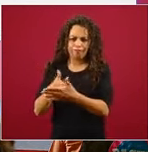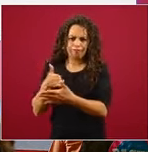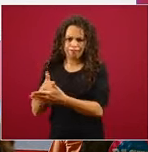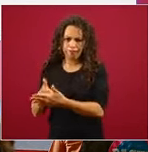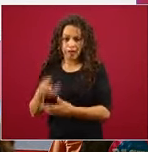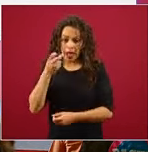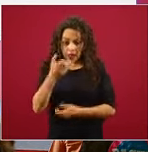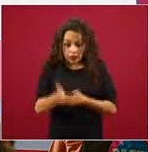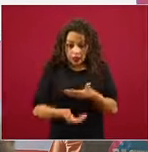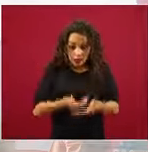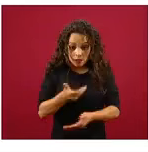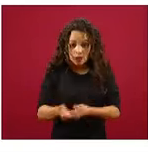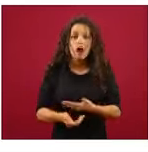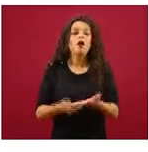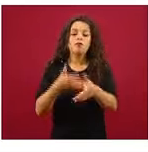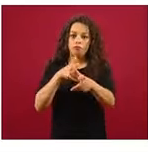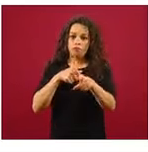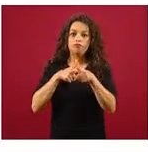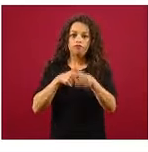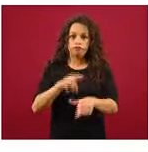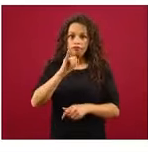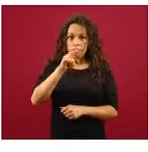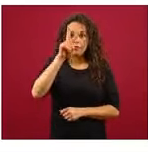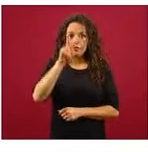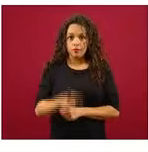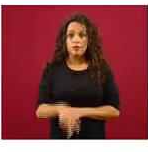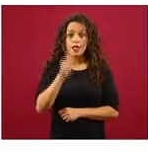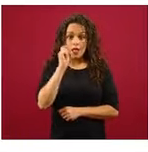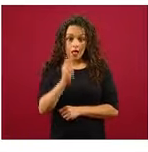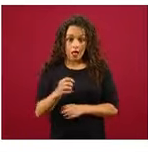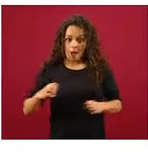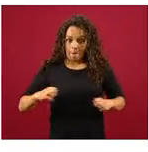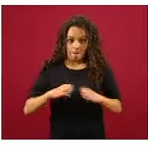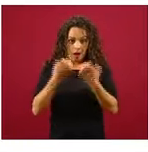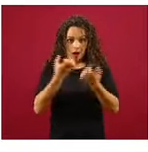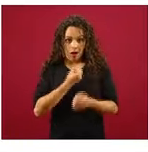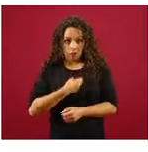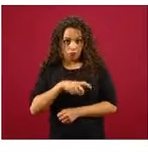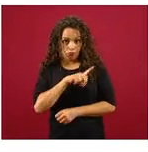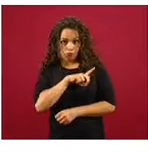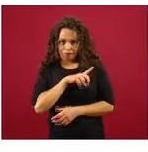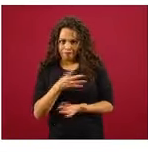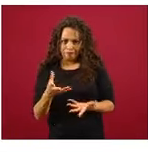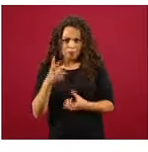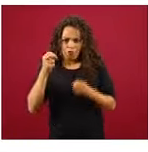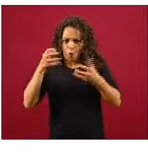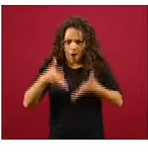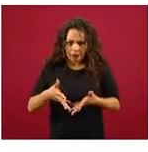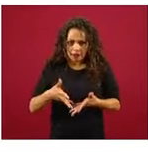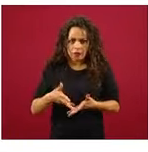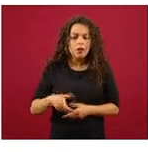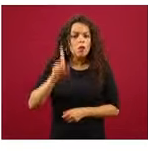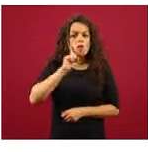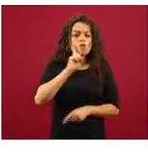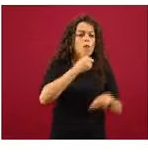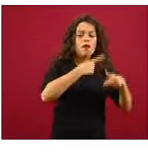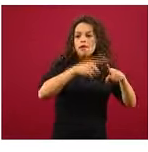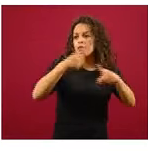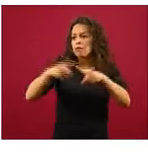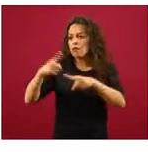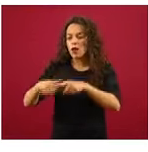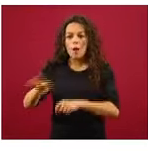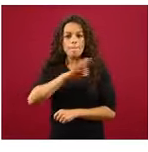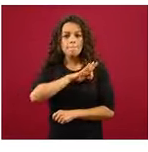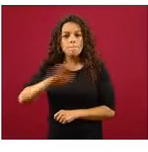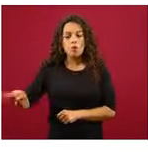servicios continúan durante la emergencia sanitaria y toda mujer decide si quiere o no tener hijos